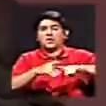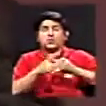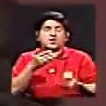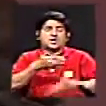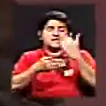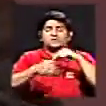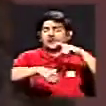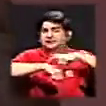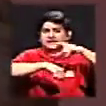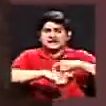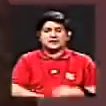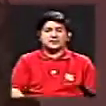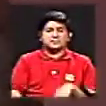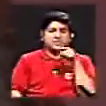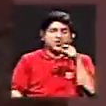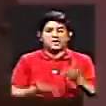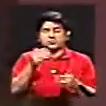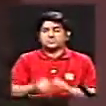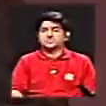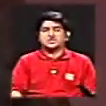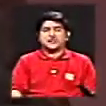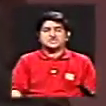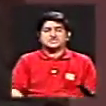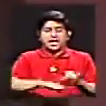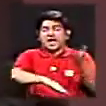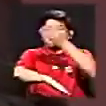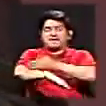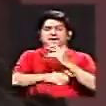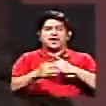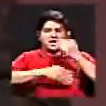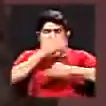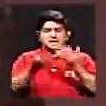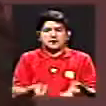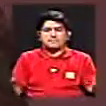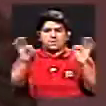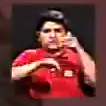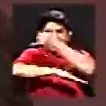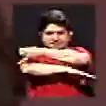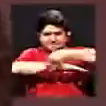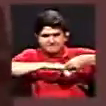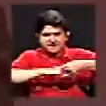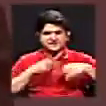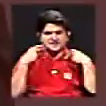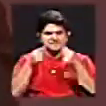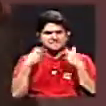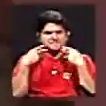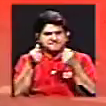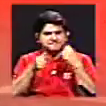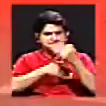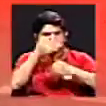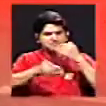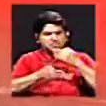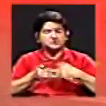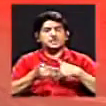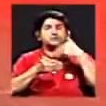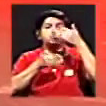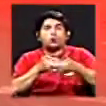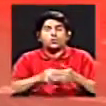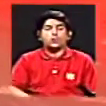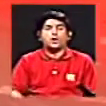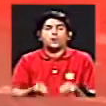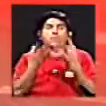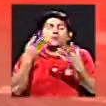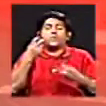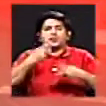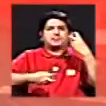tiempo, han hecho que se brinquen procesos que en ingeniería son fundamentales, y ese aceleramiento de los procesos después lo que hace es que genera una gran cantidad